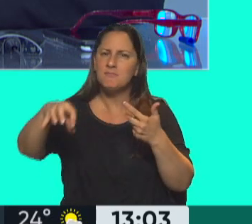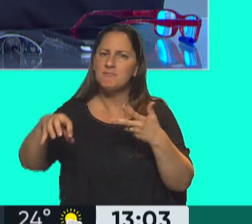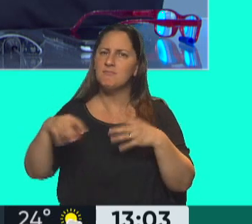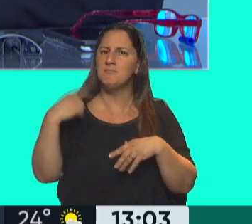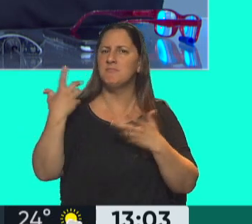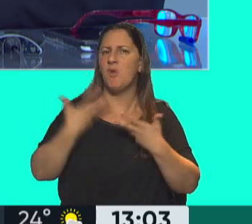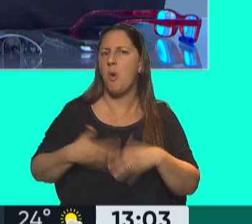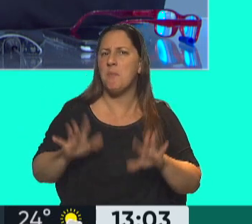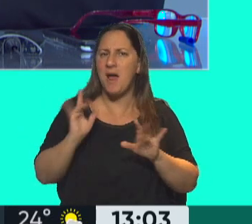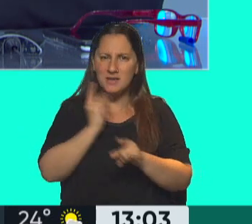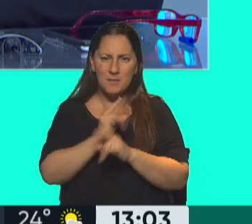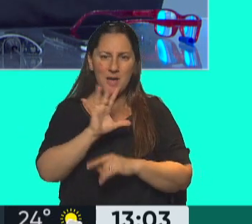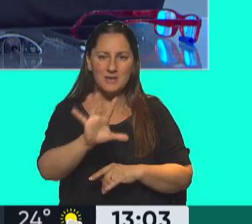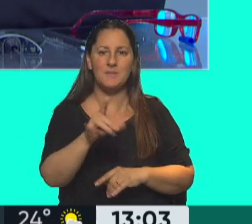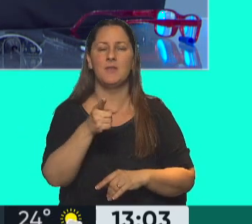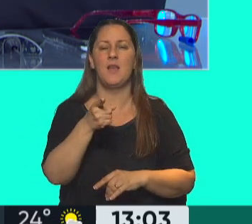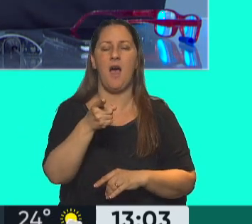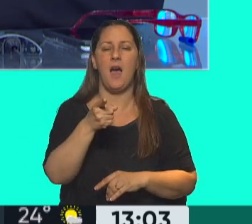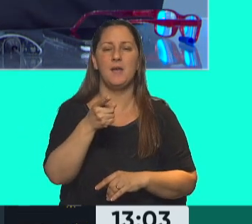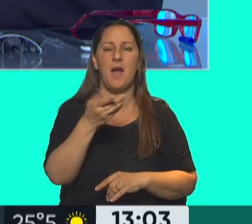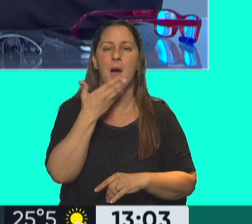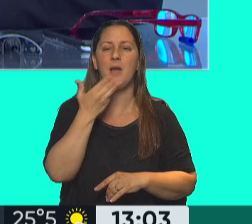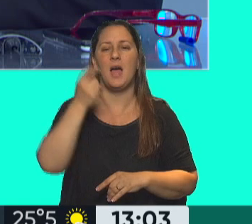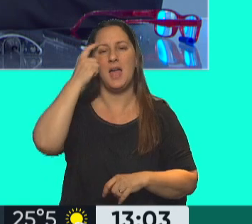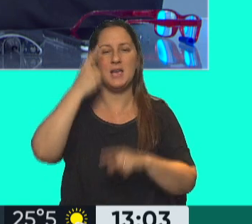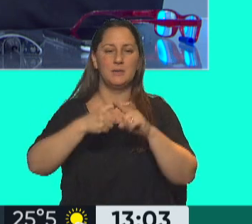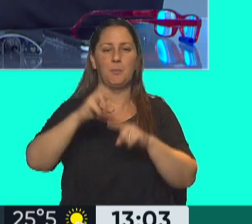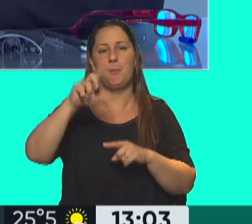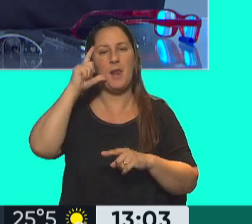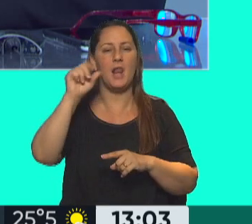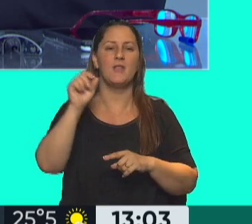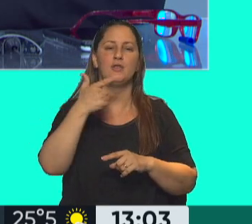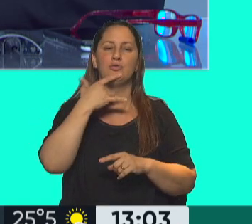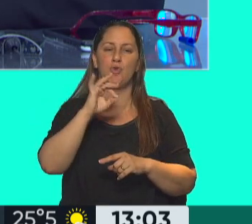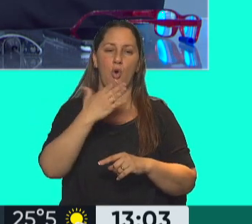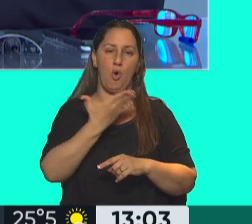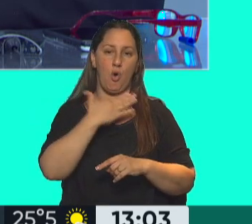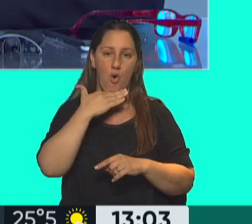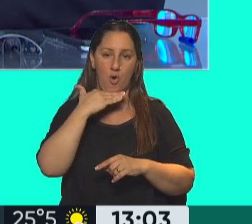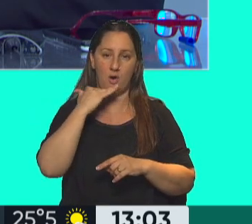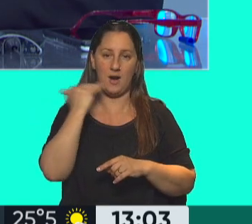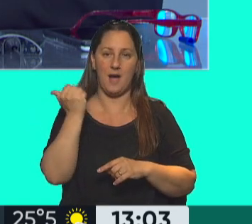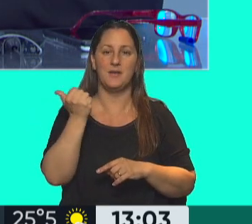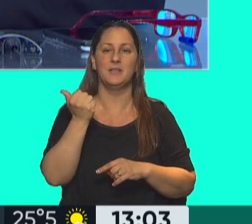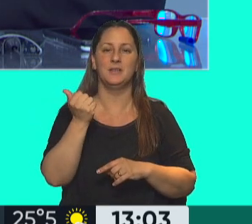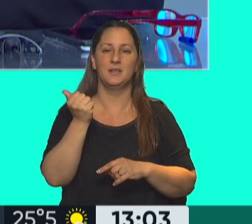práctica habitual. Van a escuchar que se habla de expellers de soja. ¿Qué significa esto? Me lo preguntaba también.